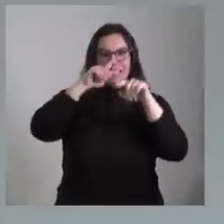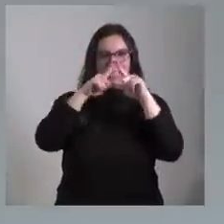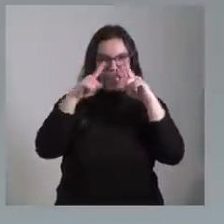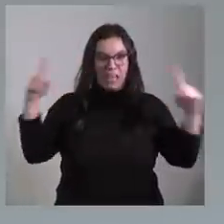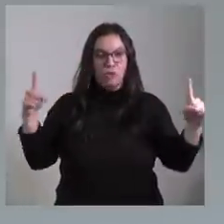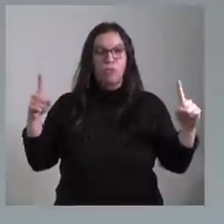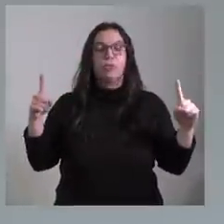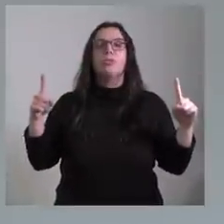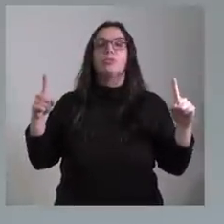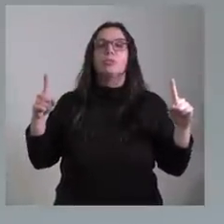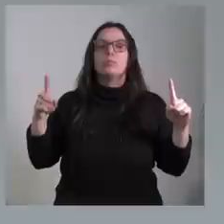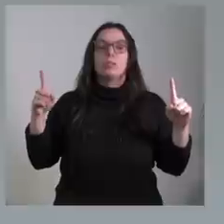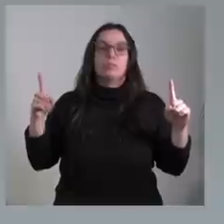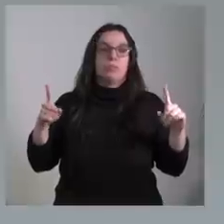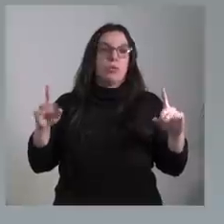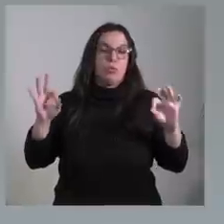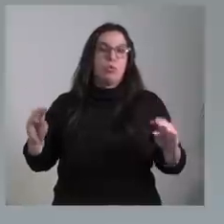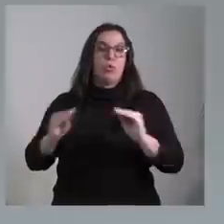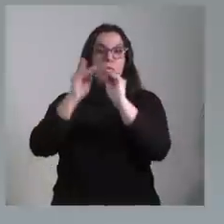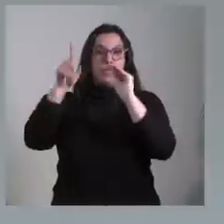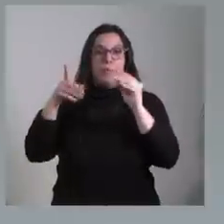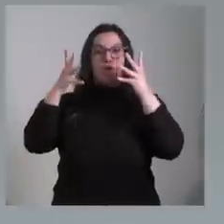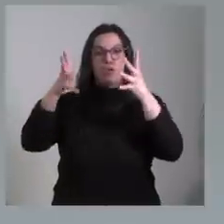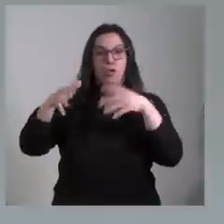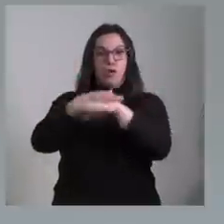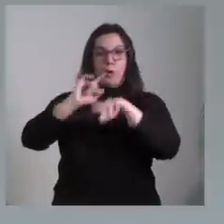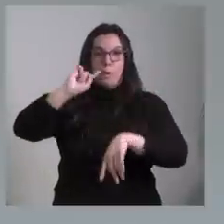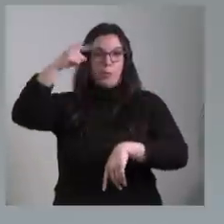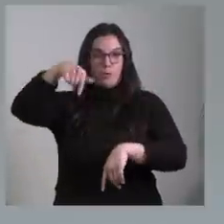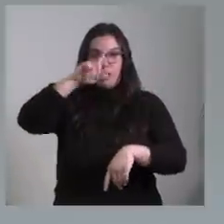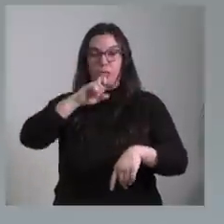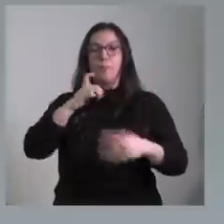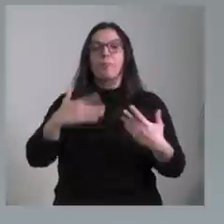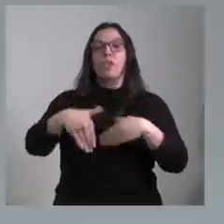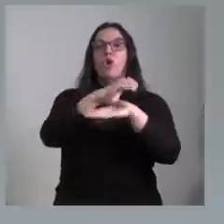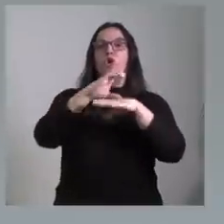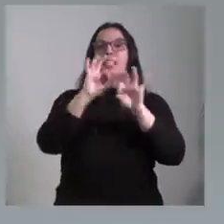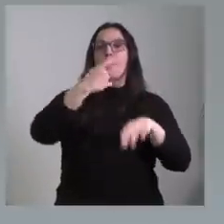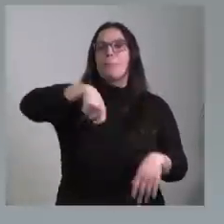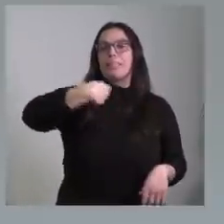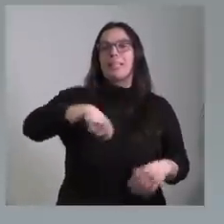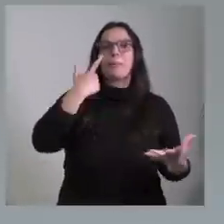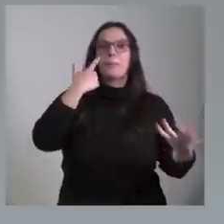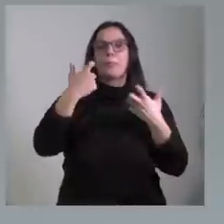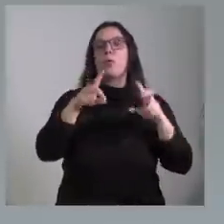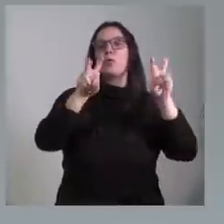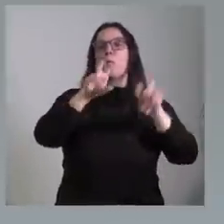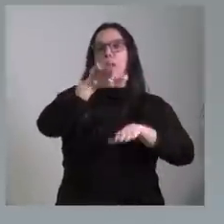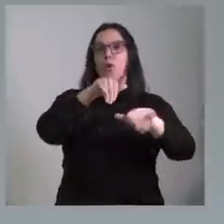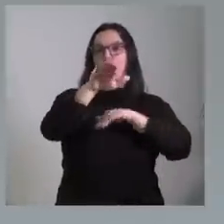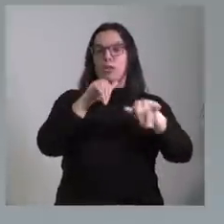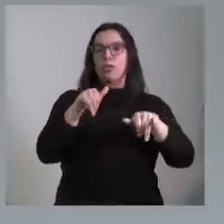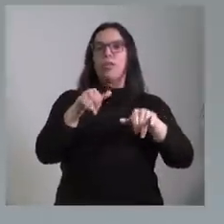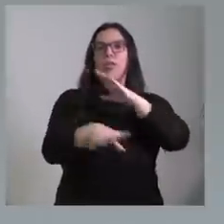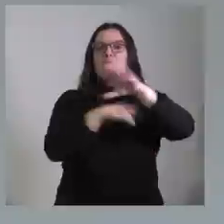ahora comienza y coincidiendo también con el primer consejo de gobierno del año en la consejería de Presidencia destaca esta nueva convocatoria del fondo de